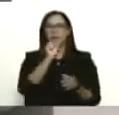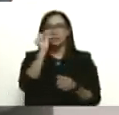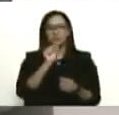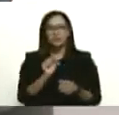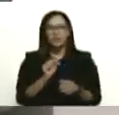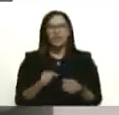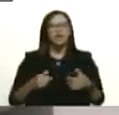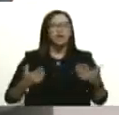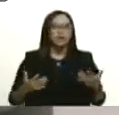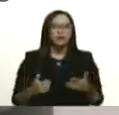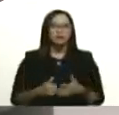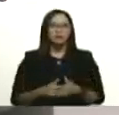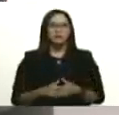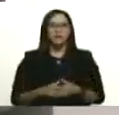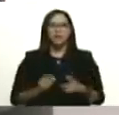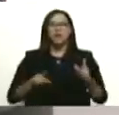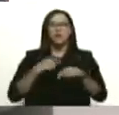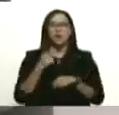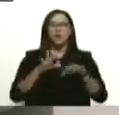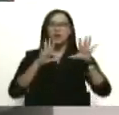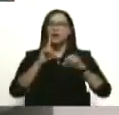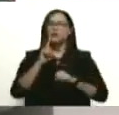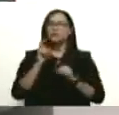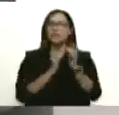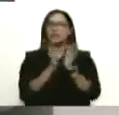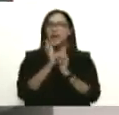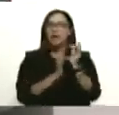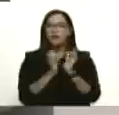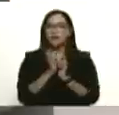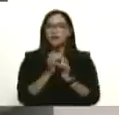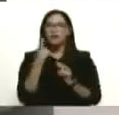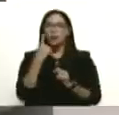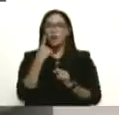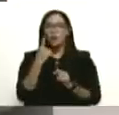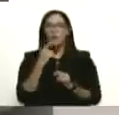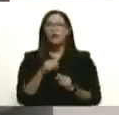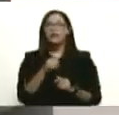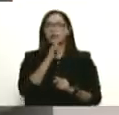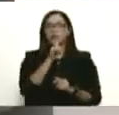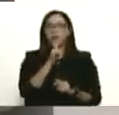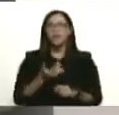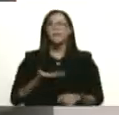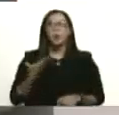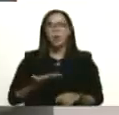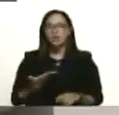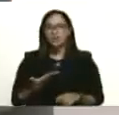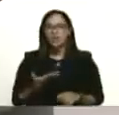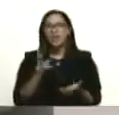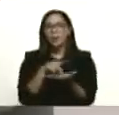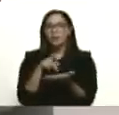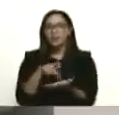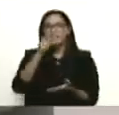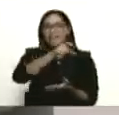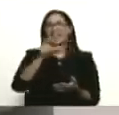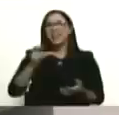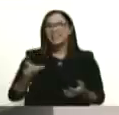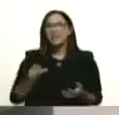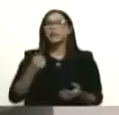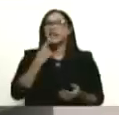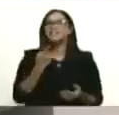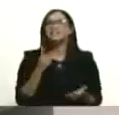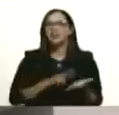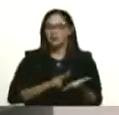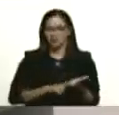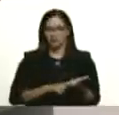es que luego del 11 de abril, una de las claves fundamentales fue la participación de la gente para decir la